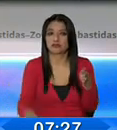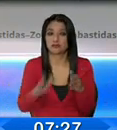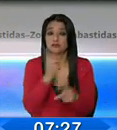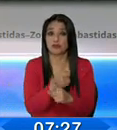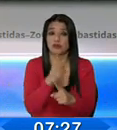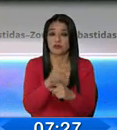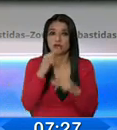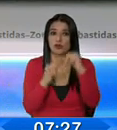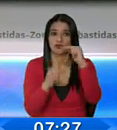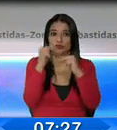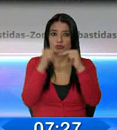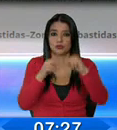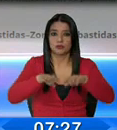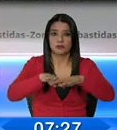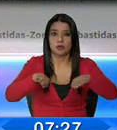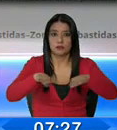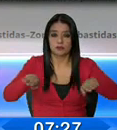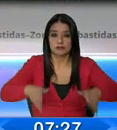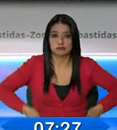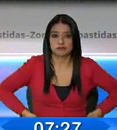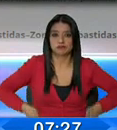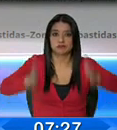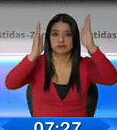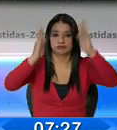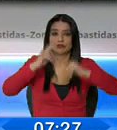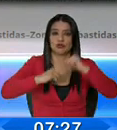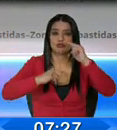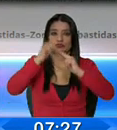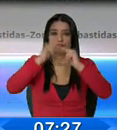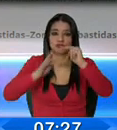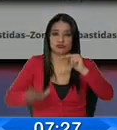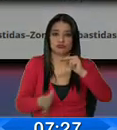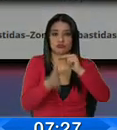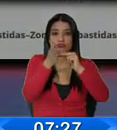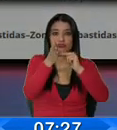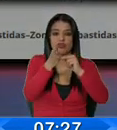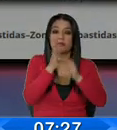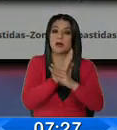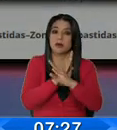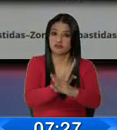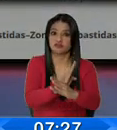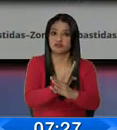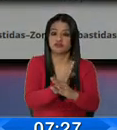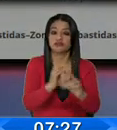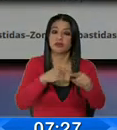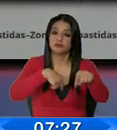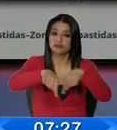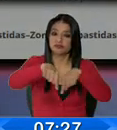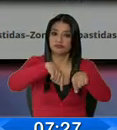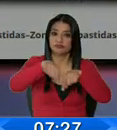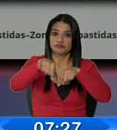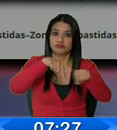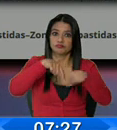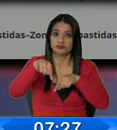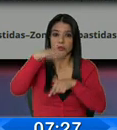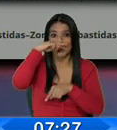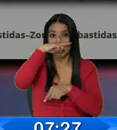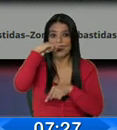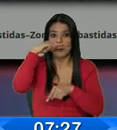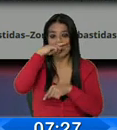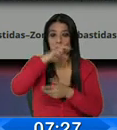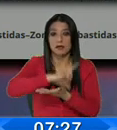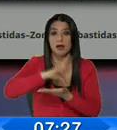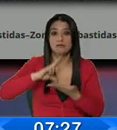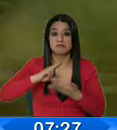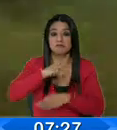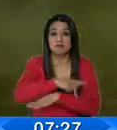una variante de 2 kilómetros de longitud aproximadamente para mantener la conectividad entre Sucumbíos, Napo y